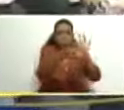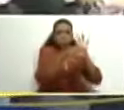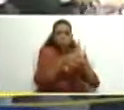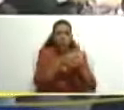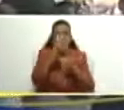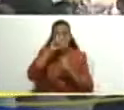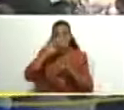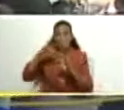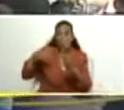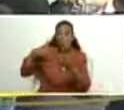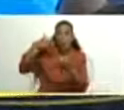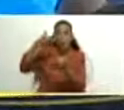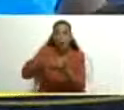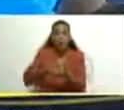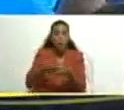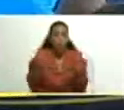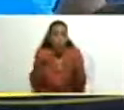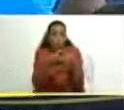estos años.